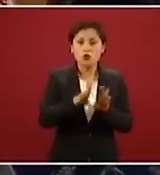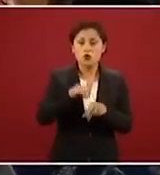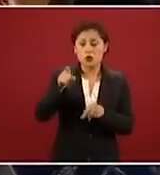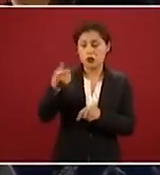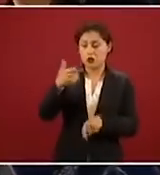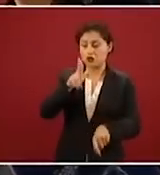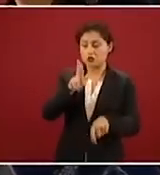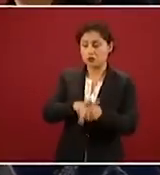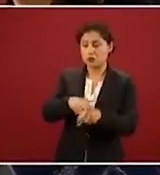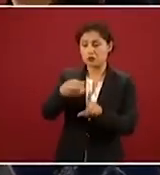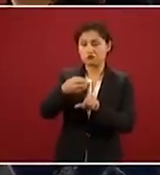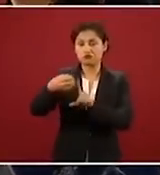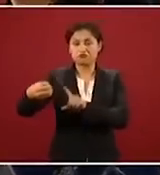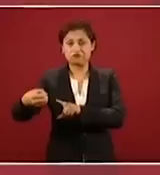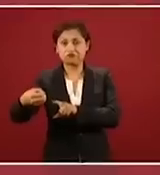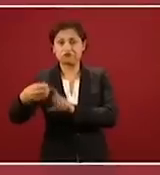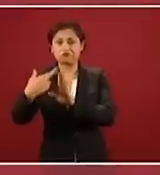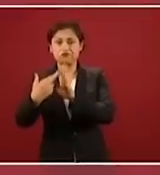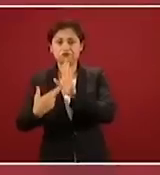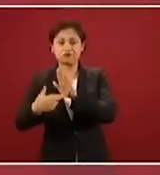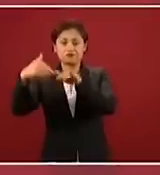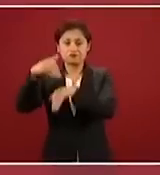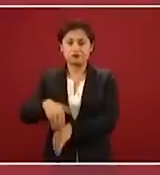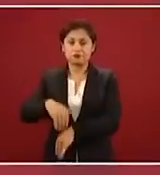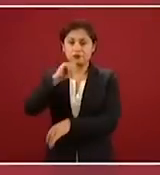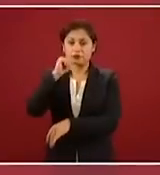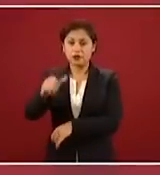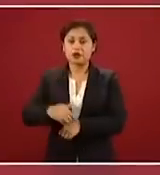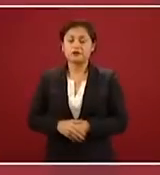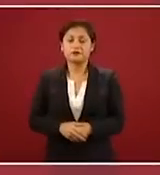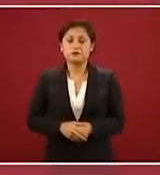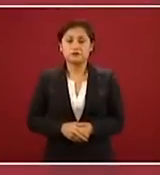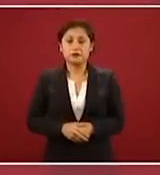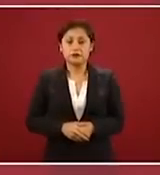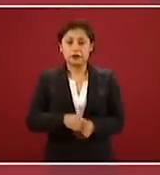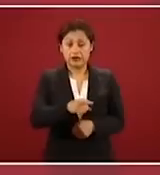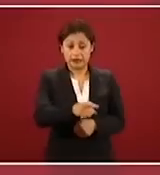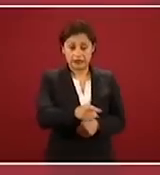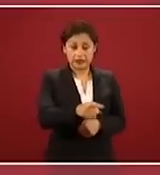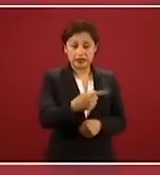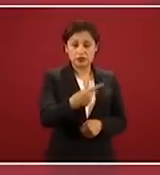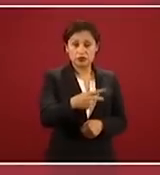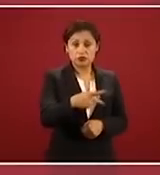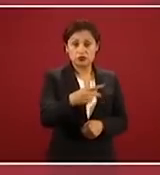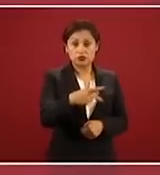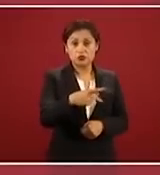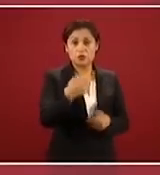dicho por el maestro de biología a sus alumnos.